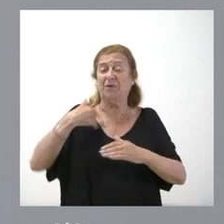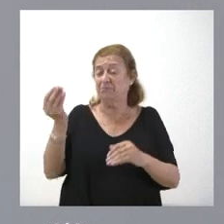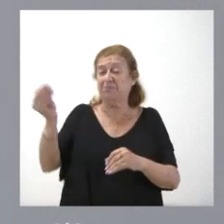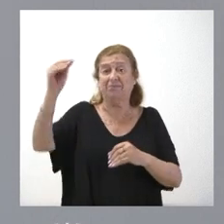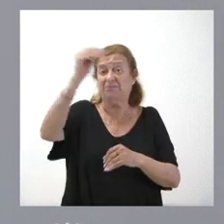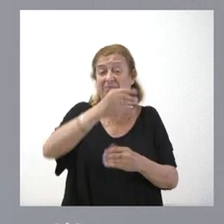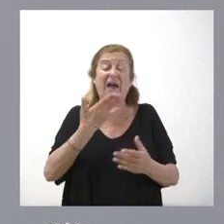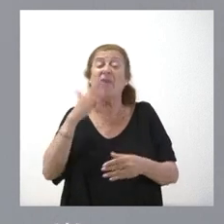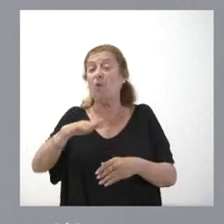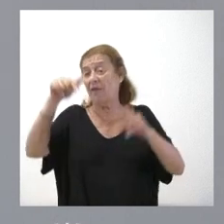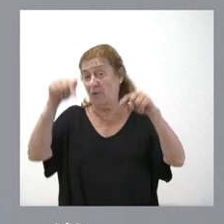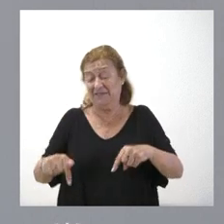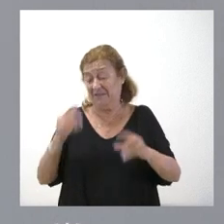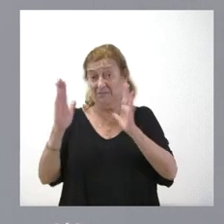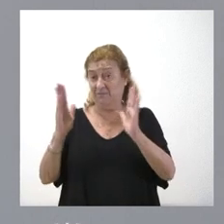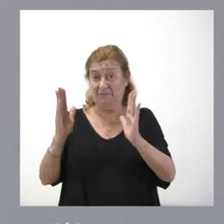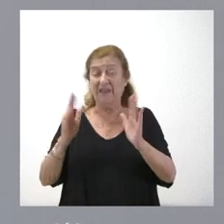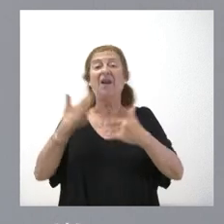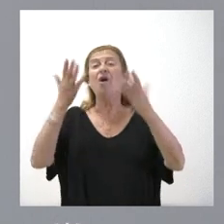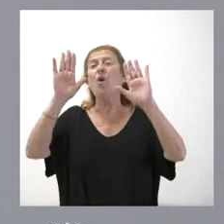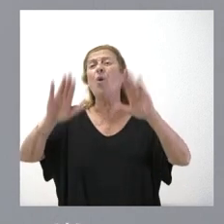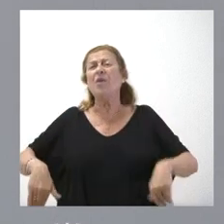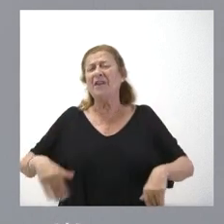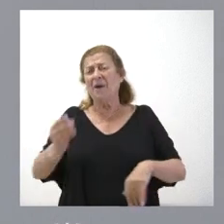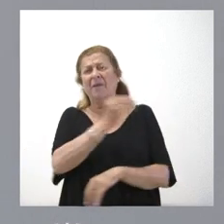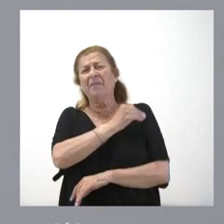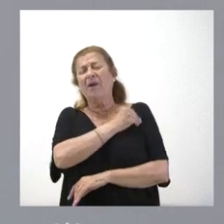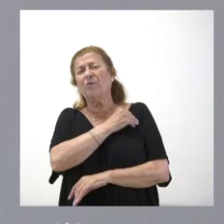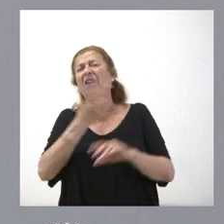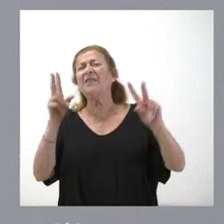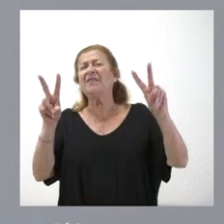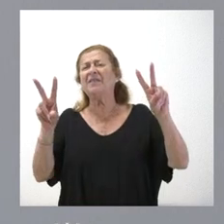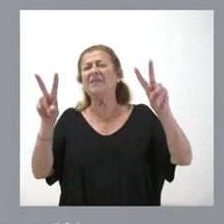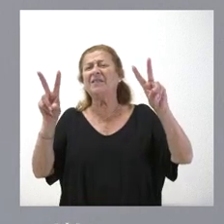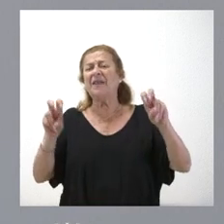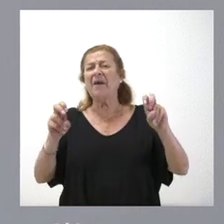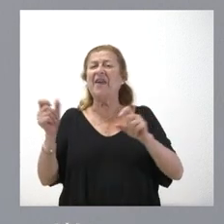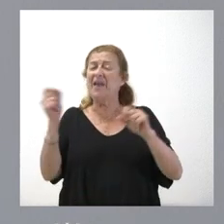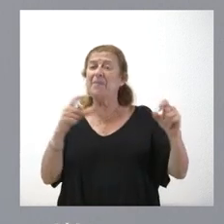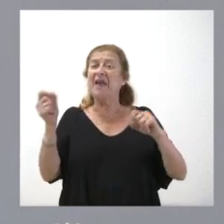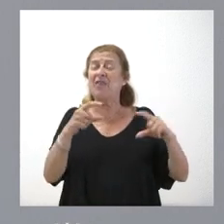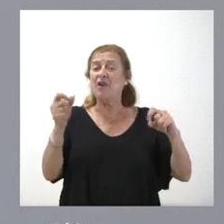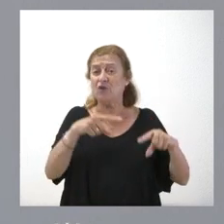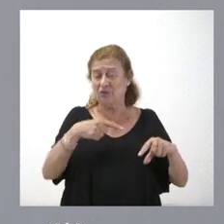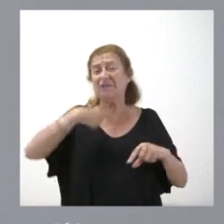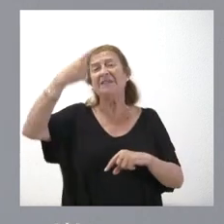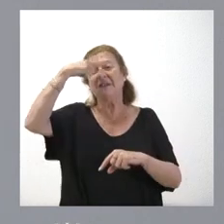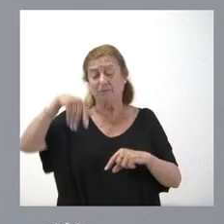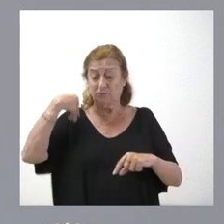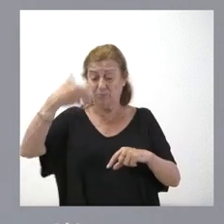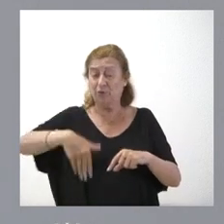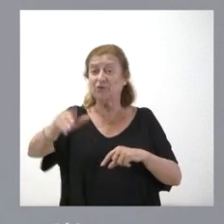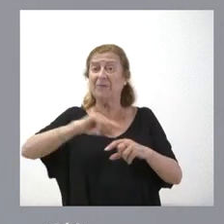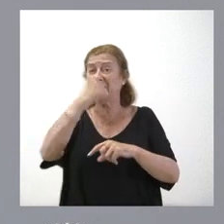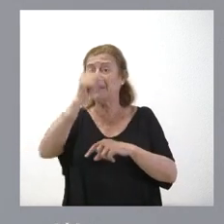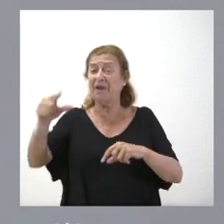corresponde a este ejercicio y la última de las cuestiones el tema de inmigración sabemos que la próxima semana habrá una